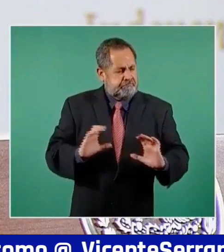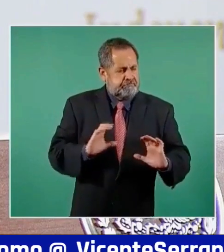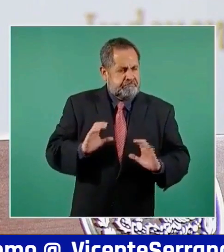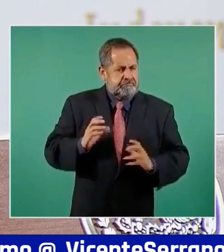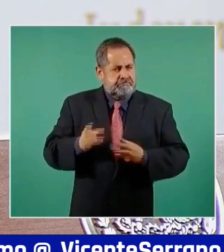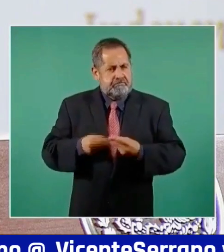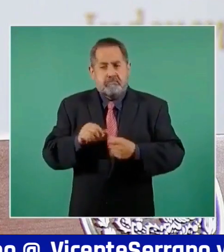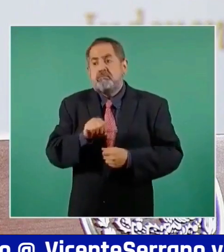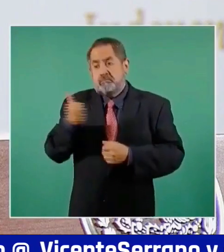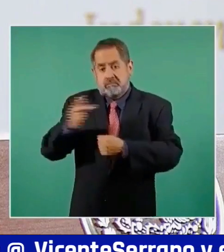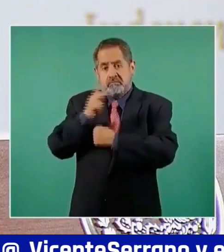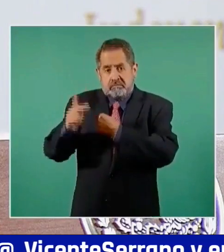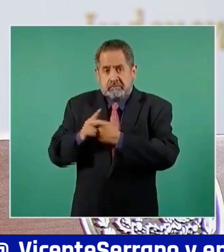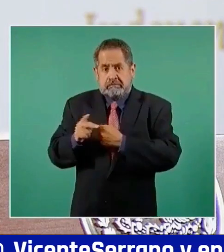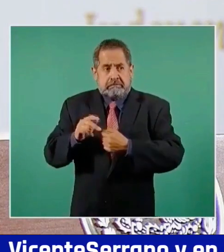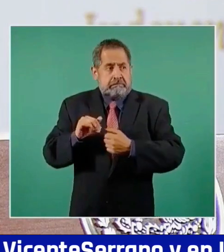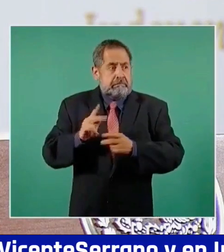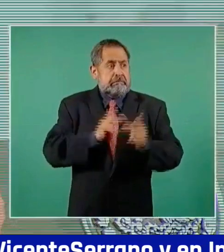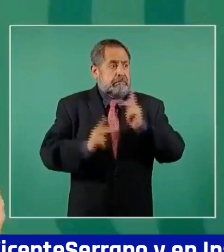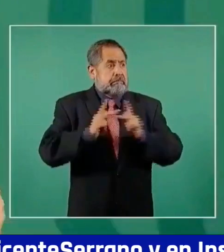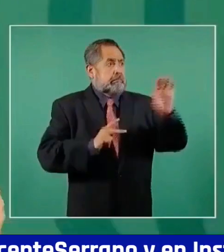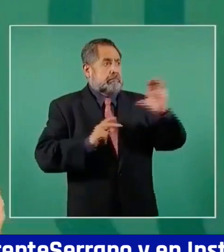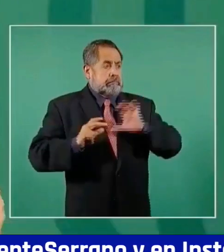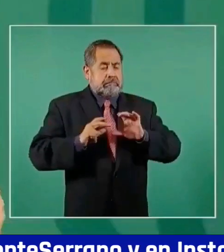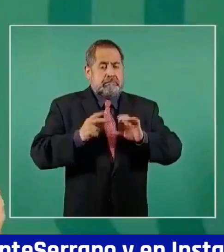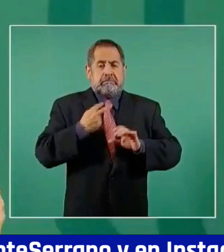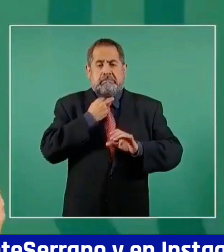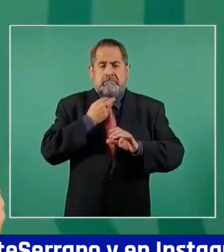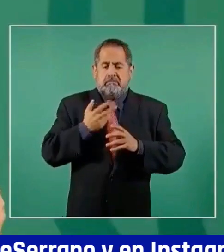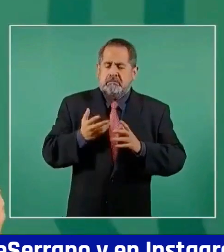como en otros países.